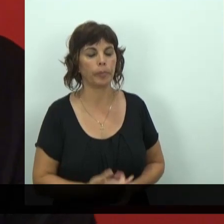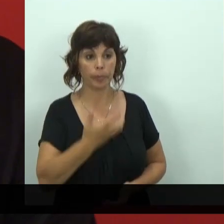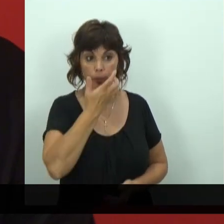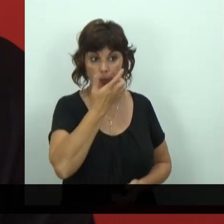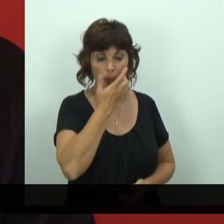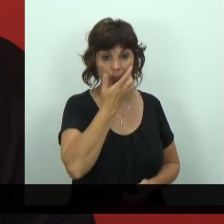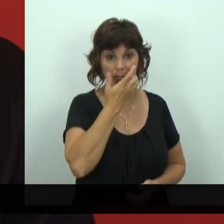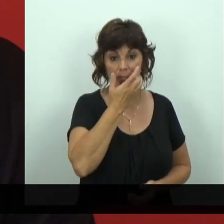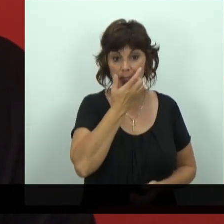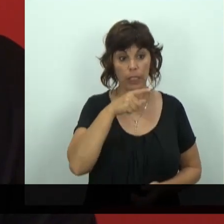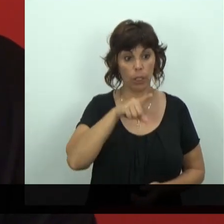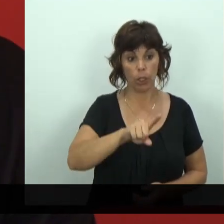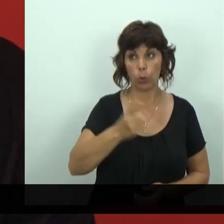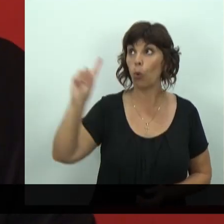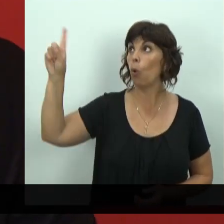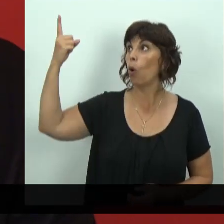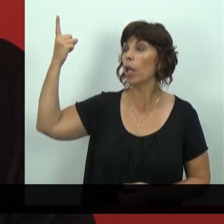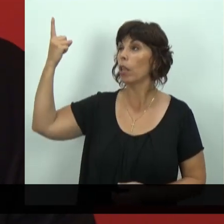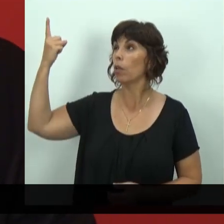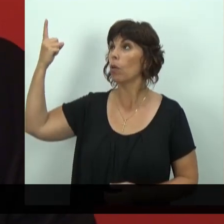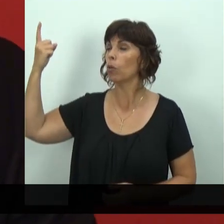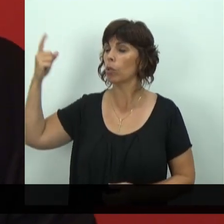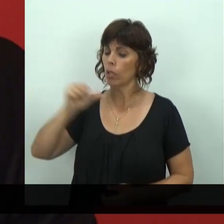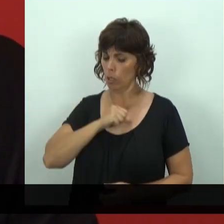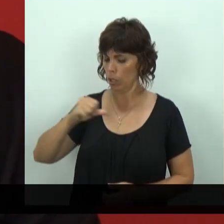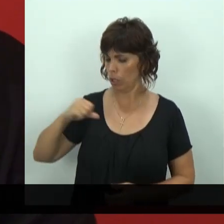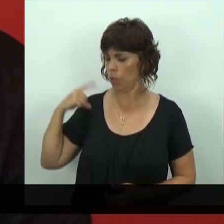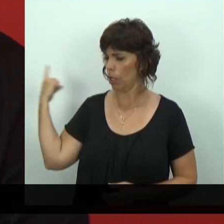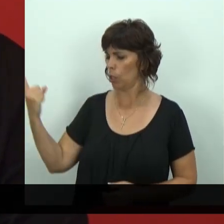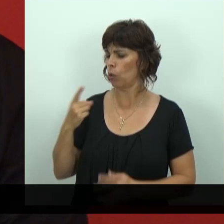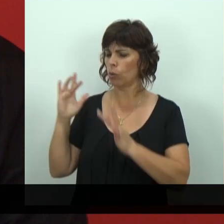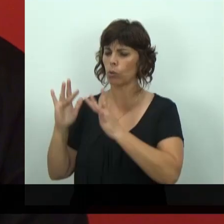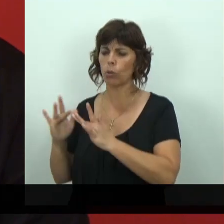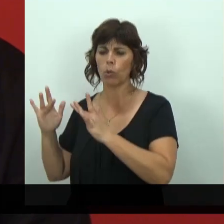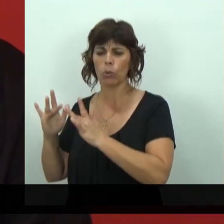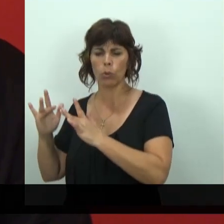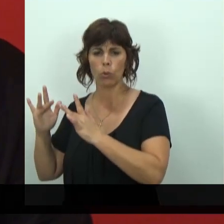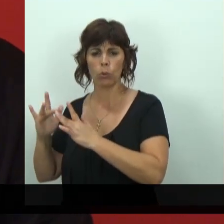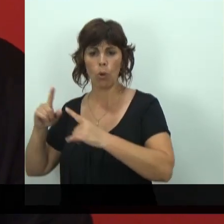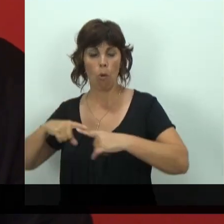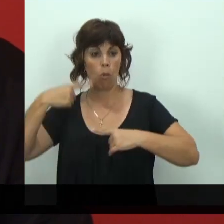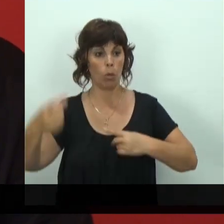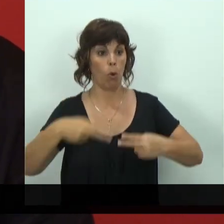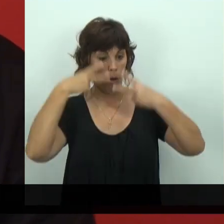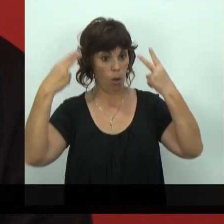corta, precisa oración, puede cambiar todo. Los discípulos observaron eso.